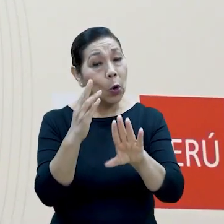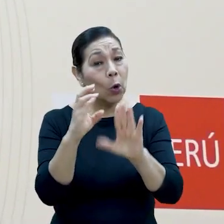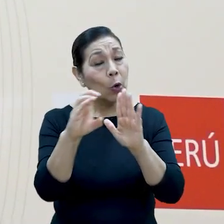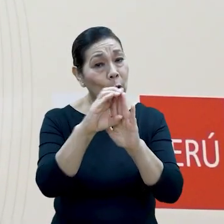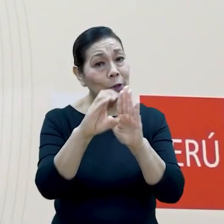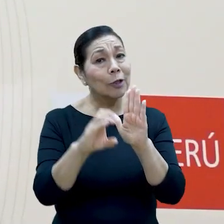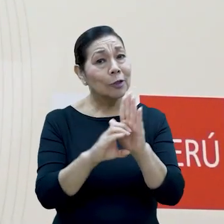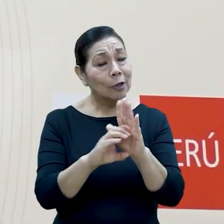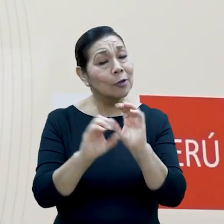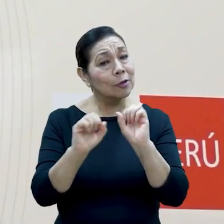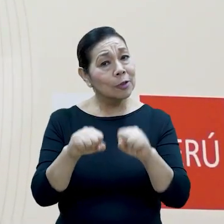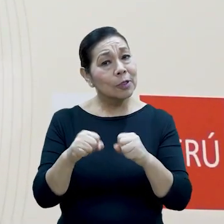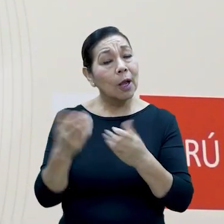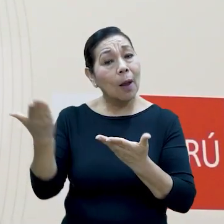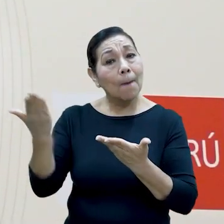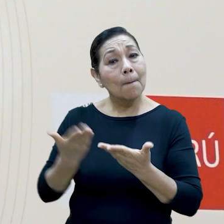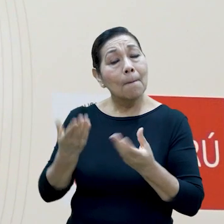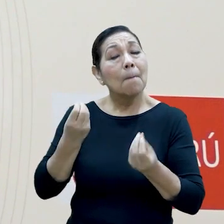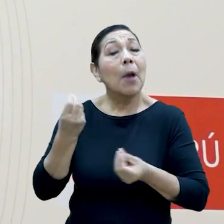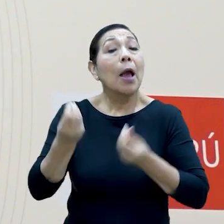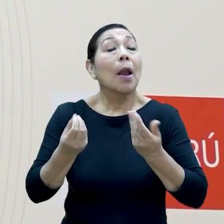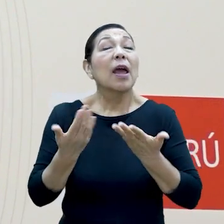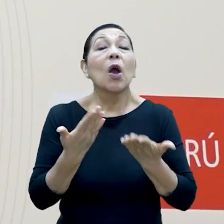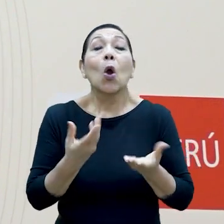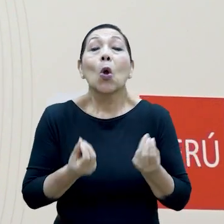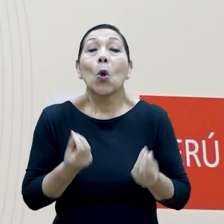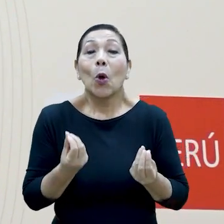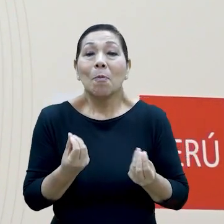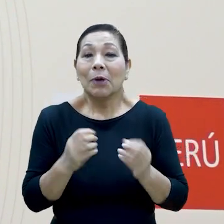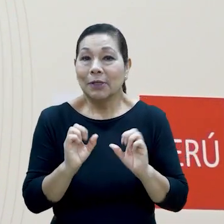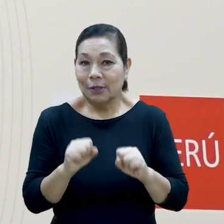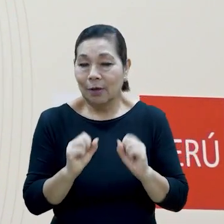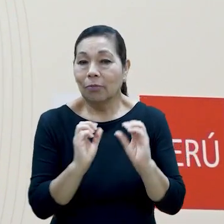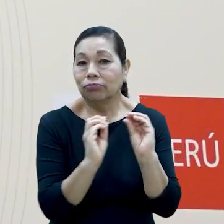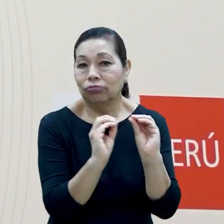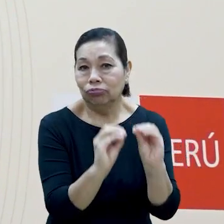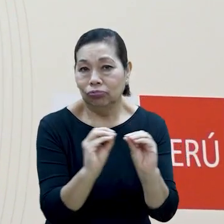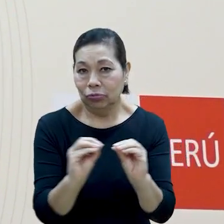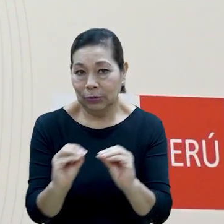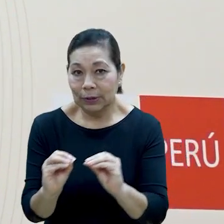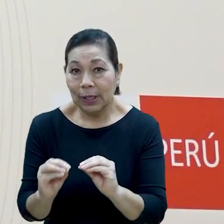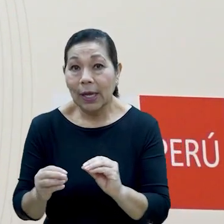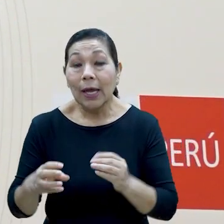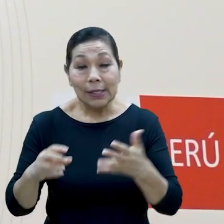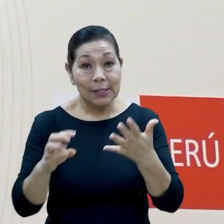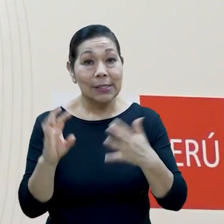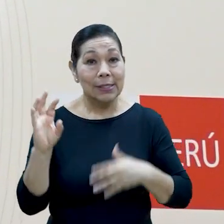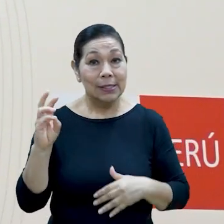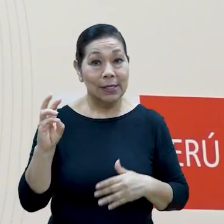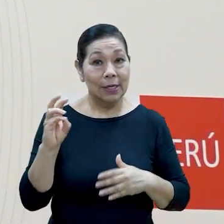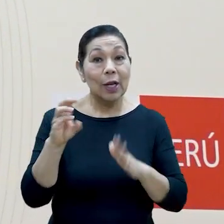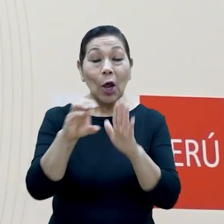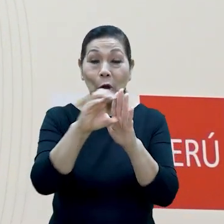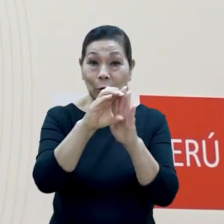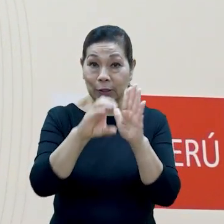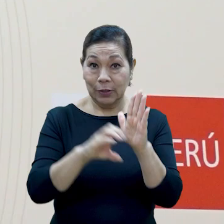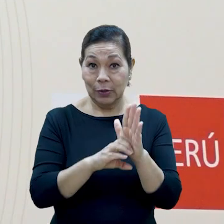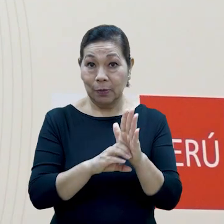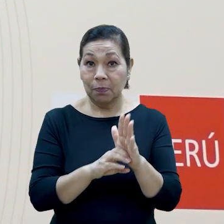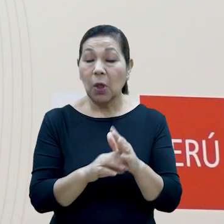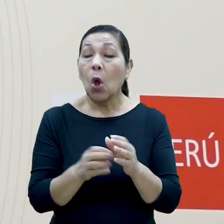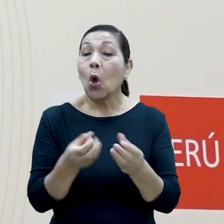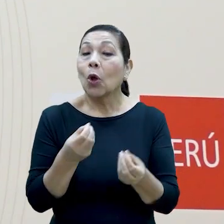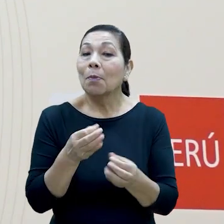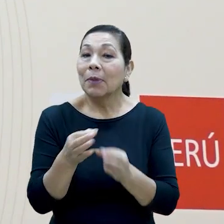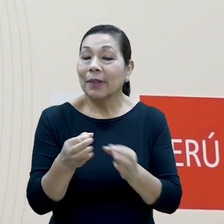por la Constitución han sido constitucionalizados, vale decir, están distribuidos en los 6 títulos que tiene la Constitución